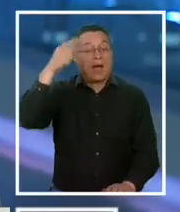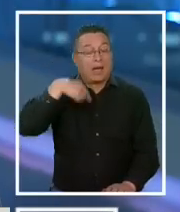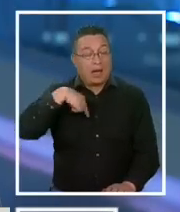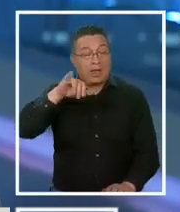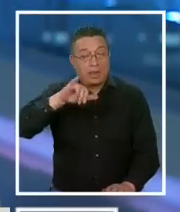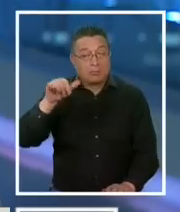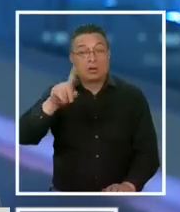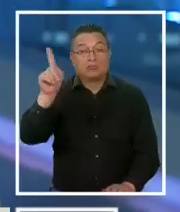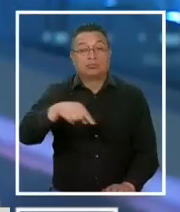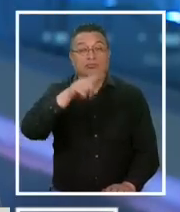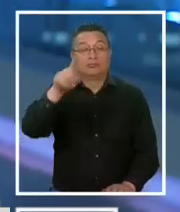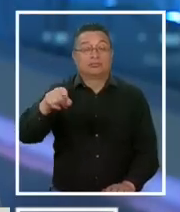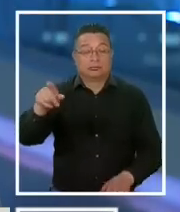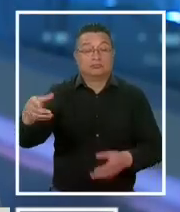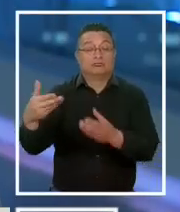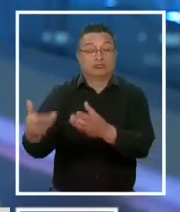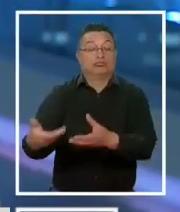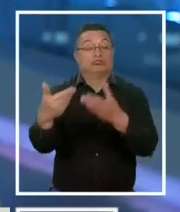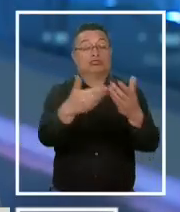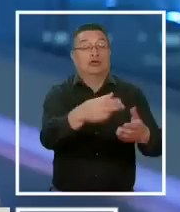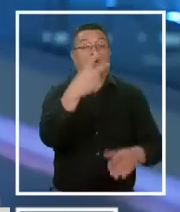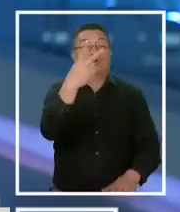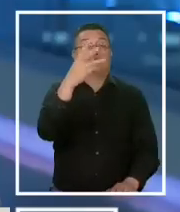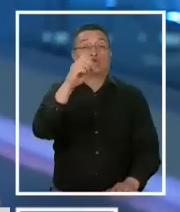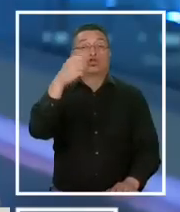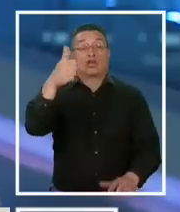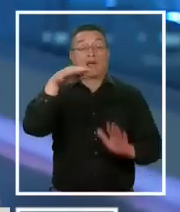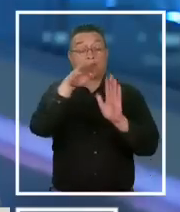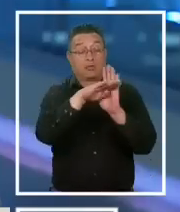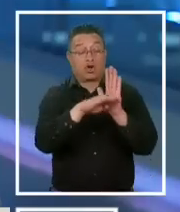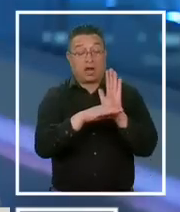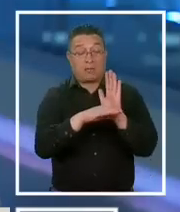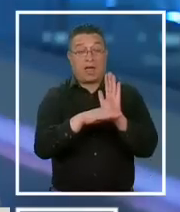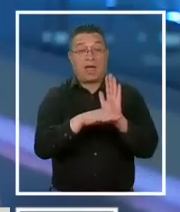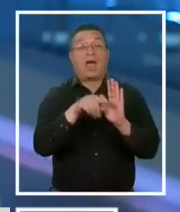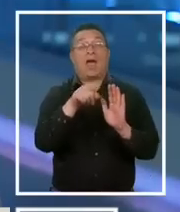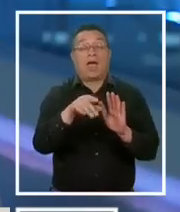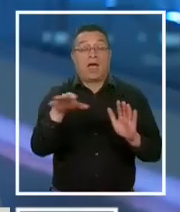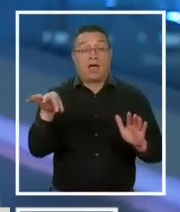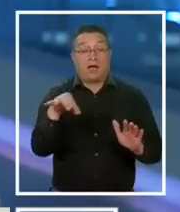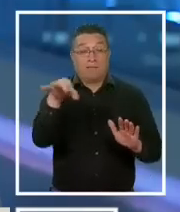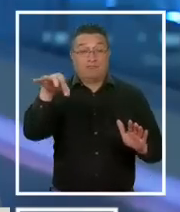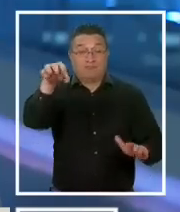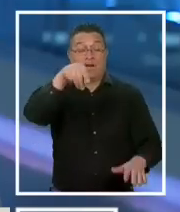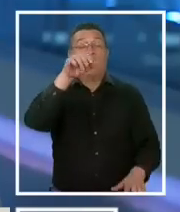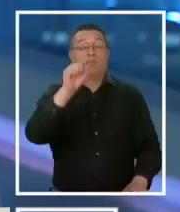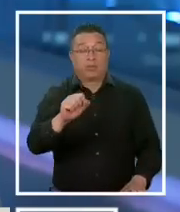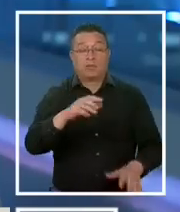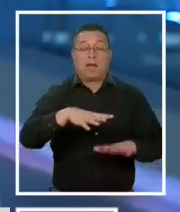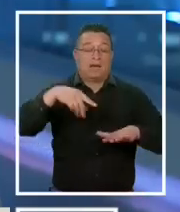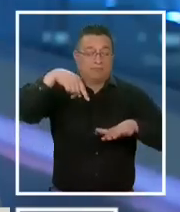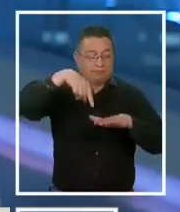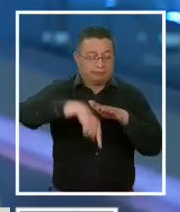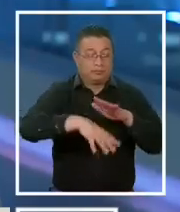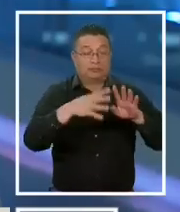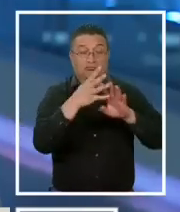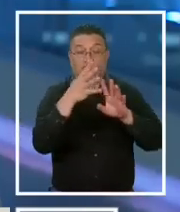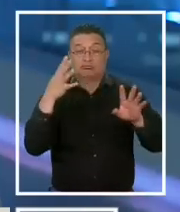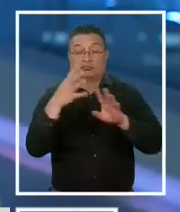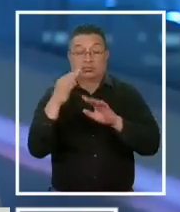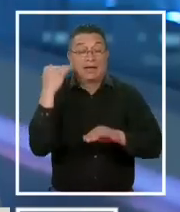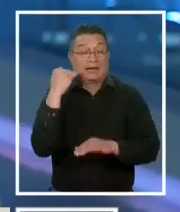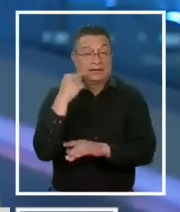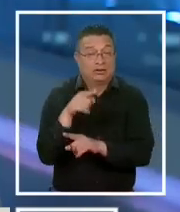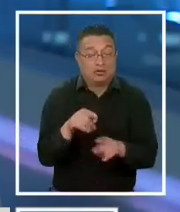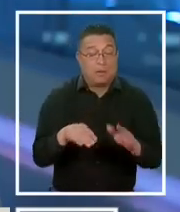anuló un proceso de adjudicación de 206 programas ambulatorios que probablemente agudicen la lista de espera de intervención